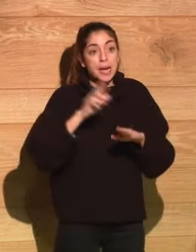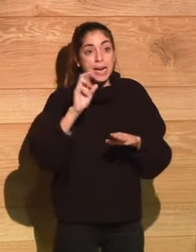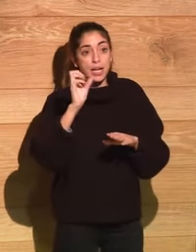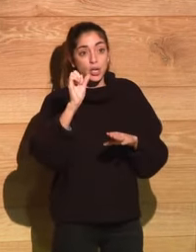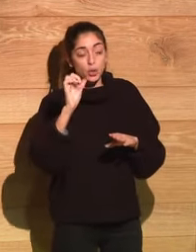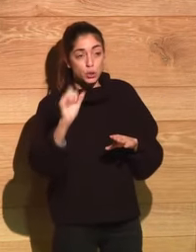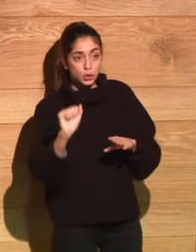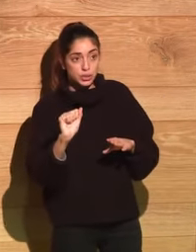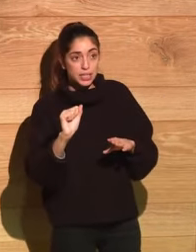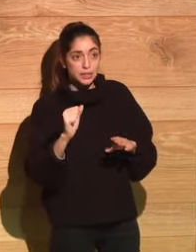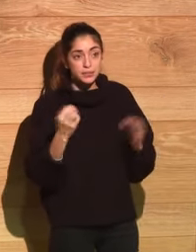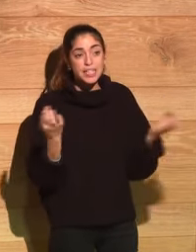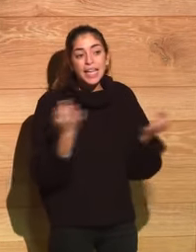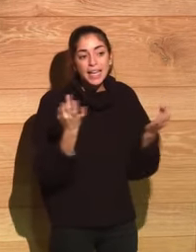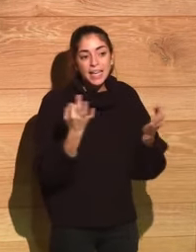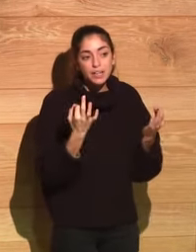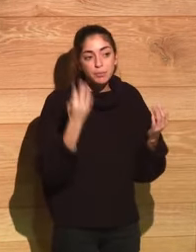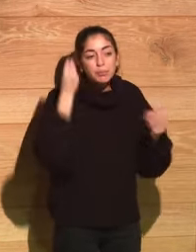Picado.